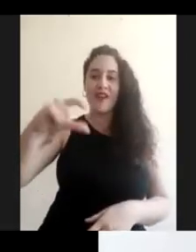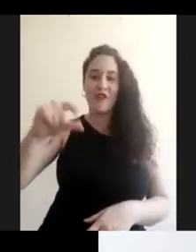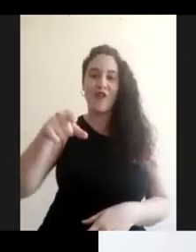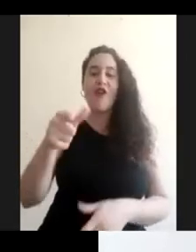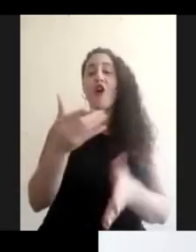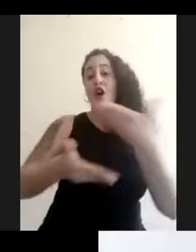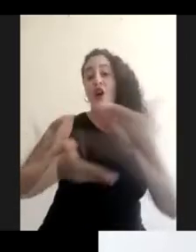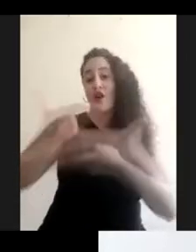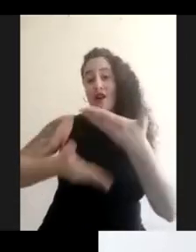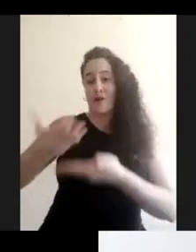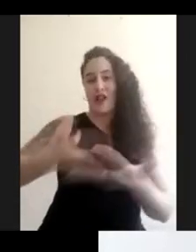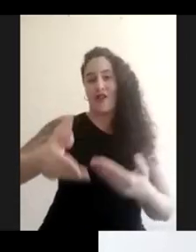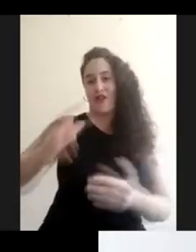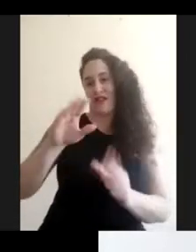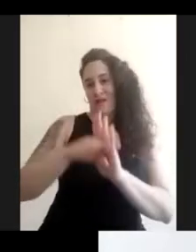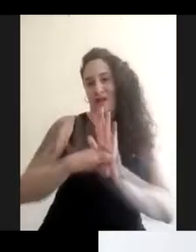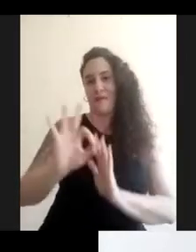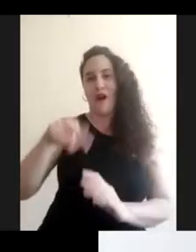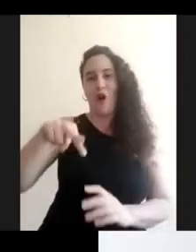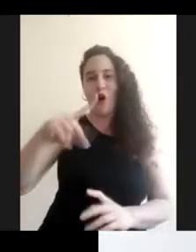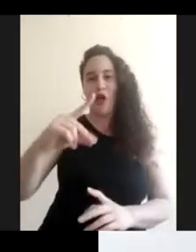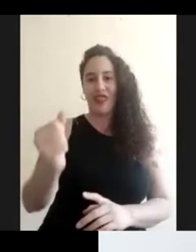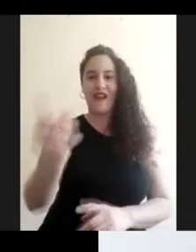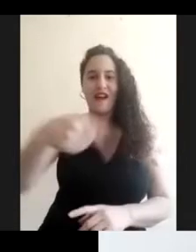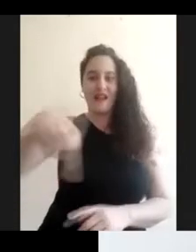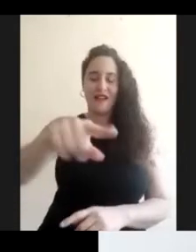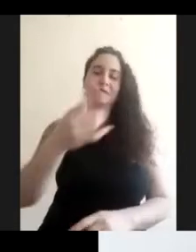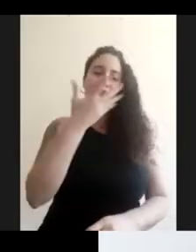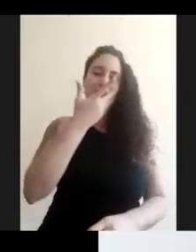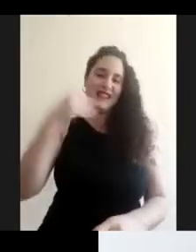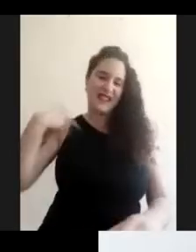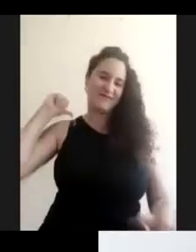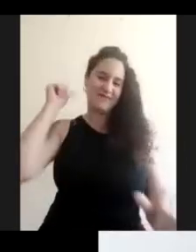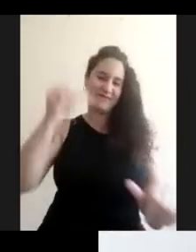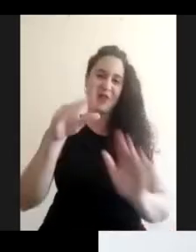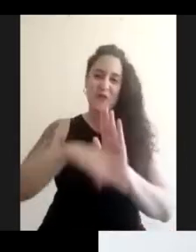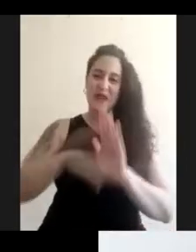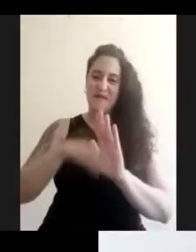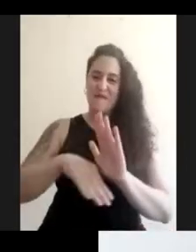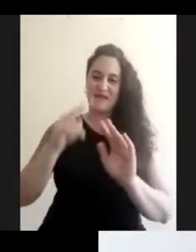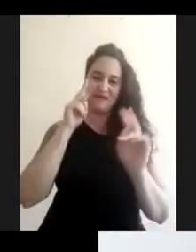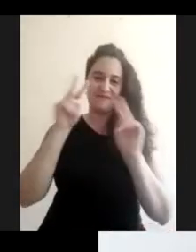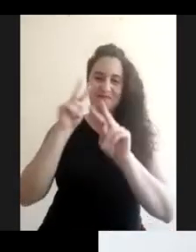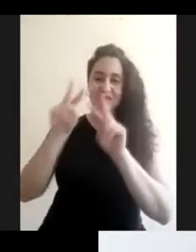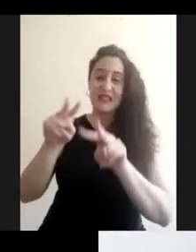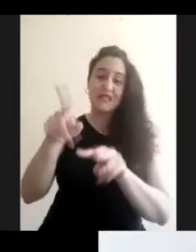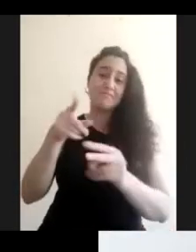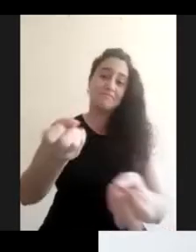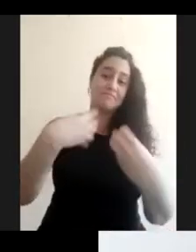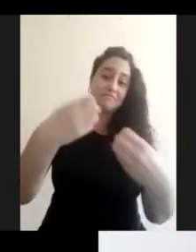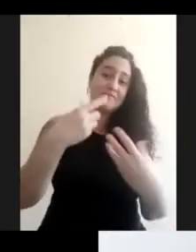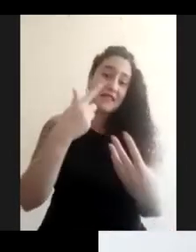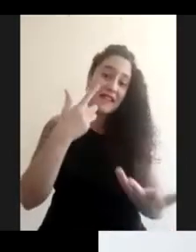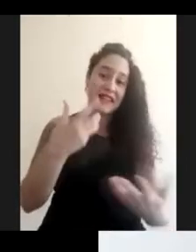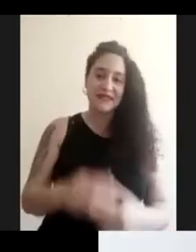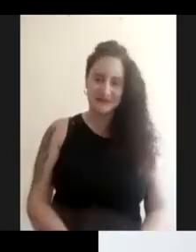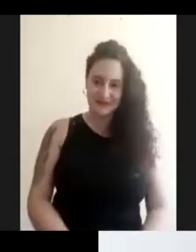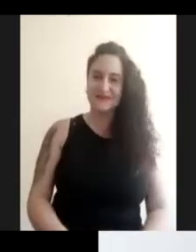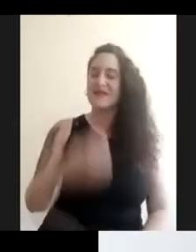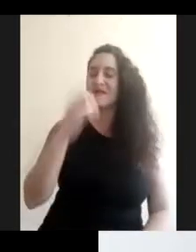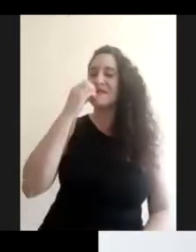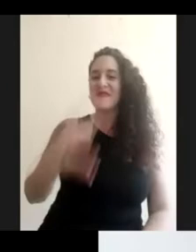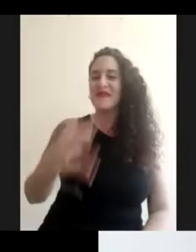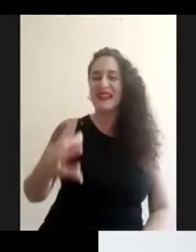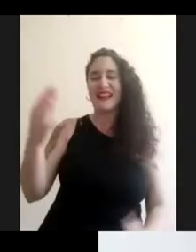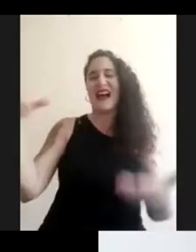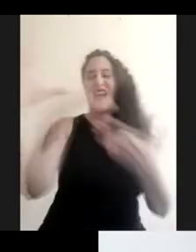que ya lo conocéis, ya lleva bastantes programas, y bueno, nos va a hacer una introducción. Pues muy buenas a todos y todas